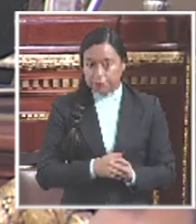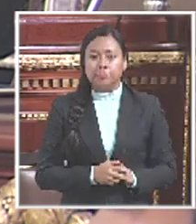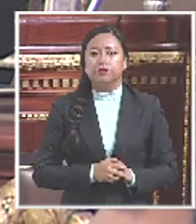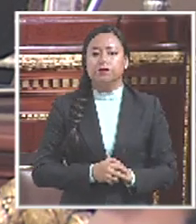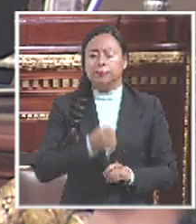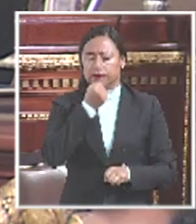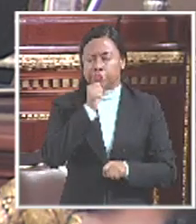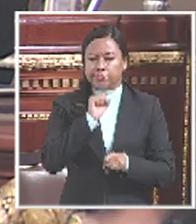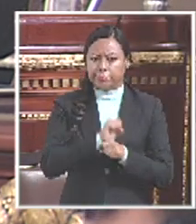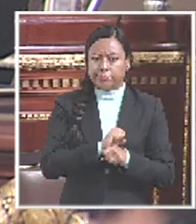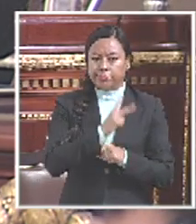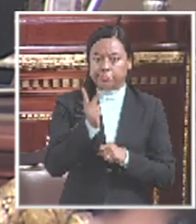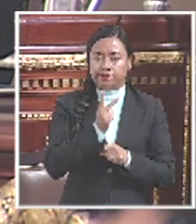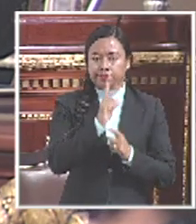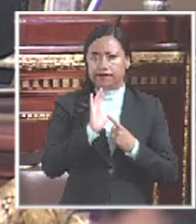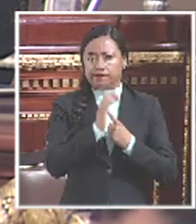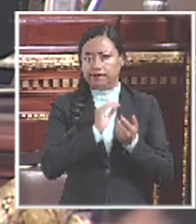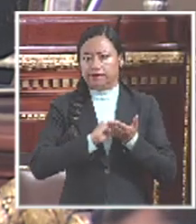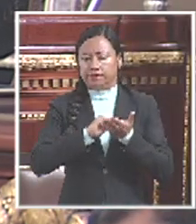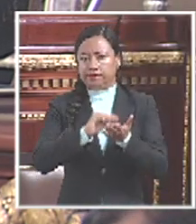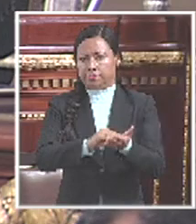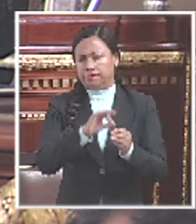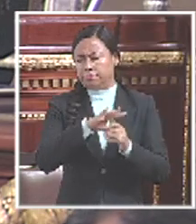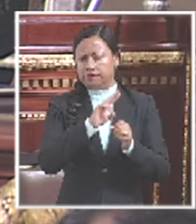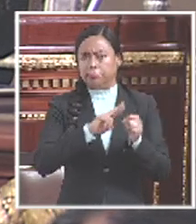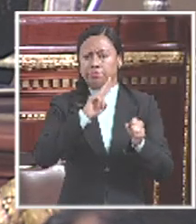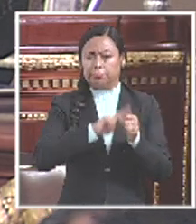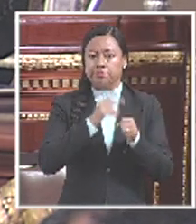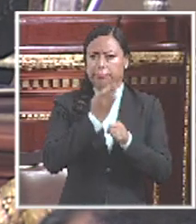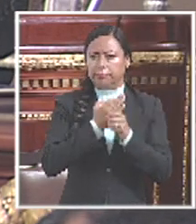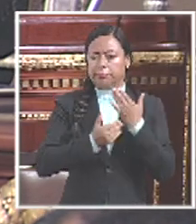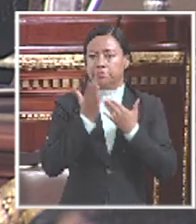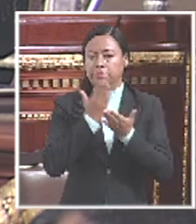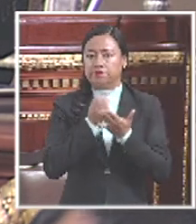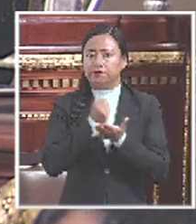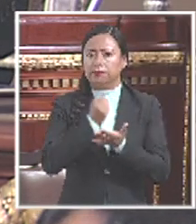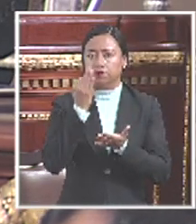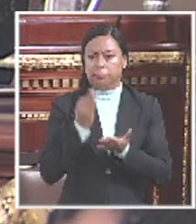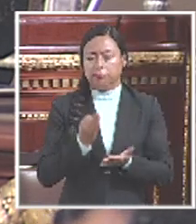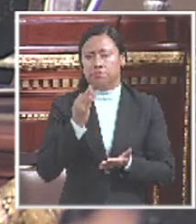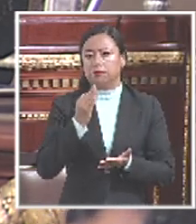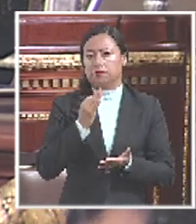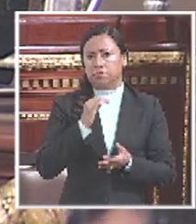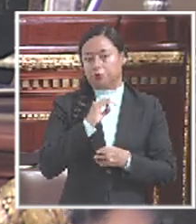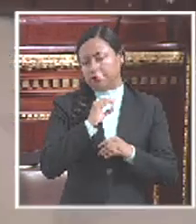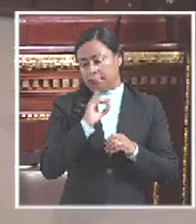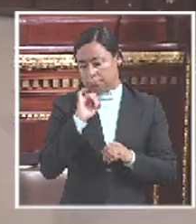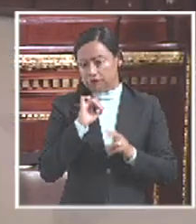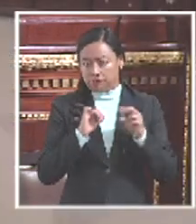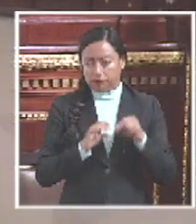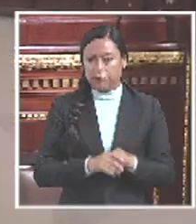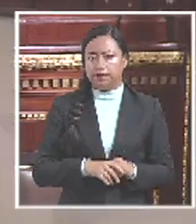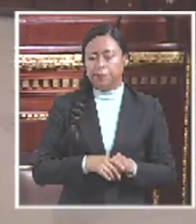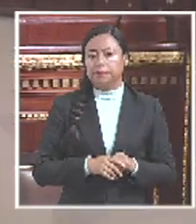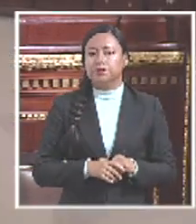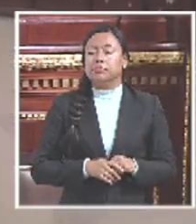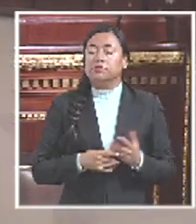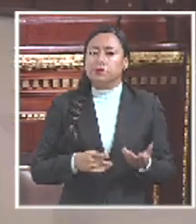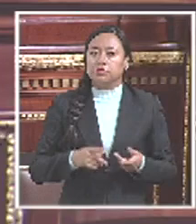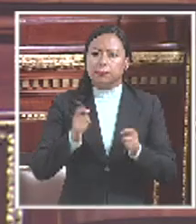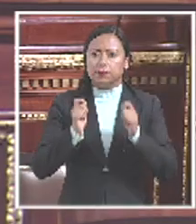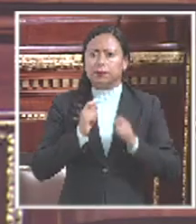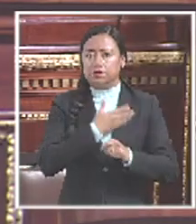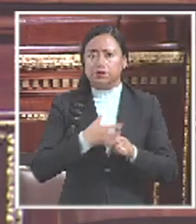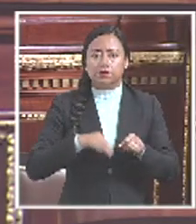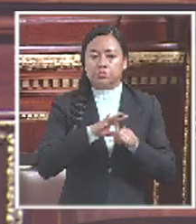Procede a la Secretaría a preguntar a la Comisión Permanente en votación económica si es de aprobarse la proposición a discusión. Por instrucciones de la Presidencia, en